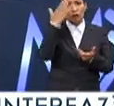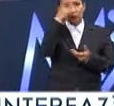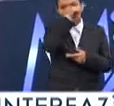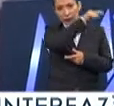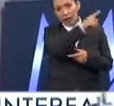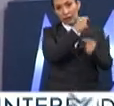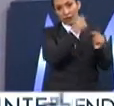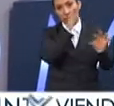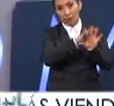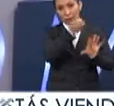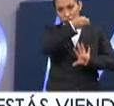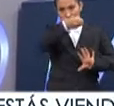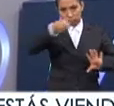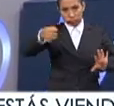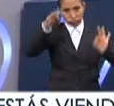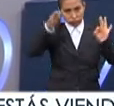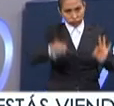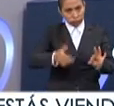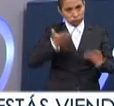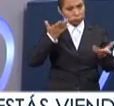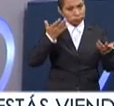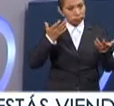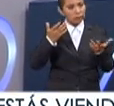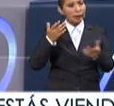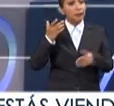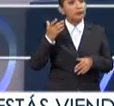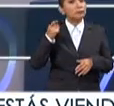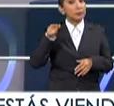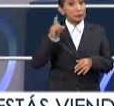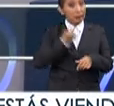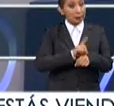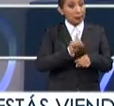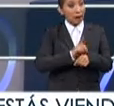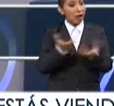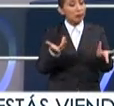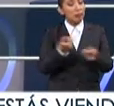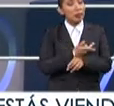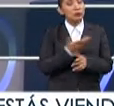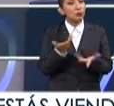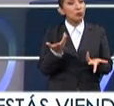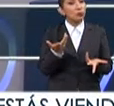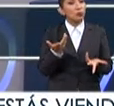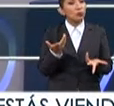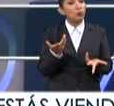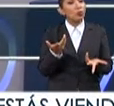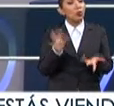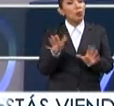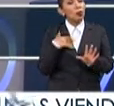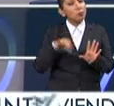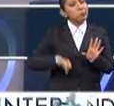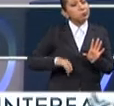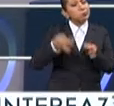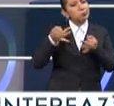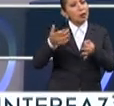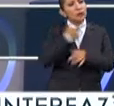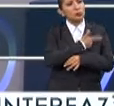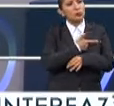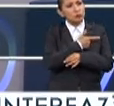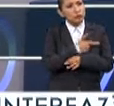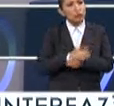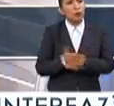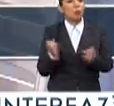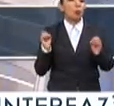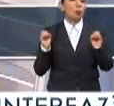tenido que haya personas organizados en algunos aspectos ese día a día que fue lo que más te interesa te gustó